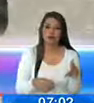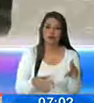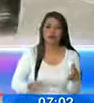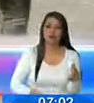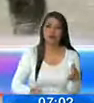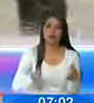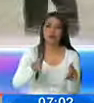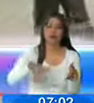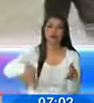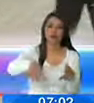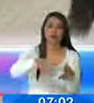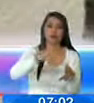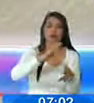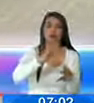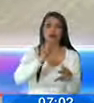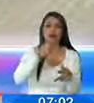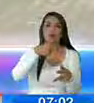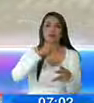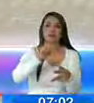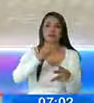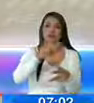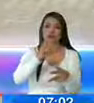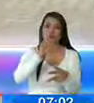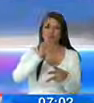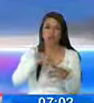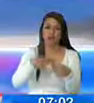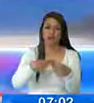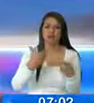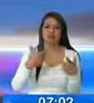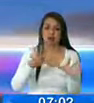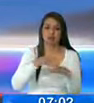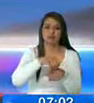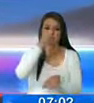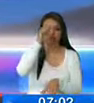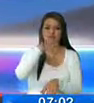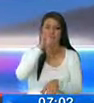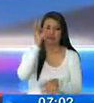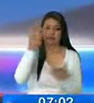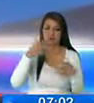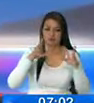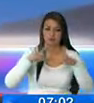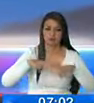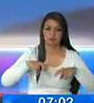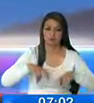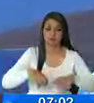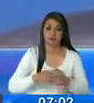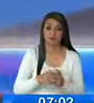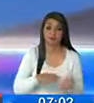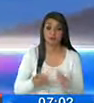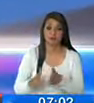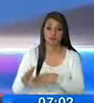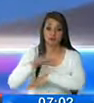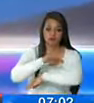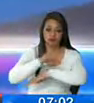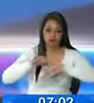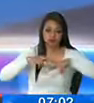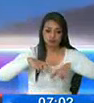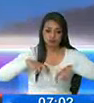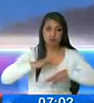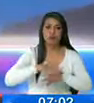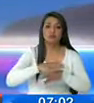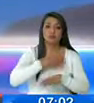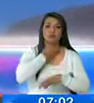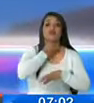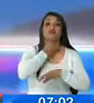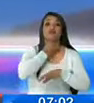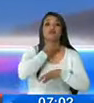calles del sector de Caupicho, etapa 3, al sur de Quito. La muerte, según el protocolo de la autopsia, es asfixia por sofocación. Esto quiere